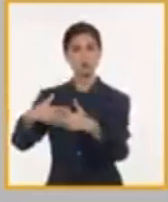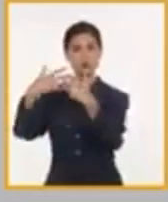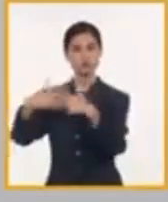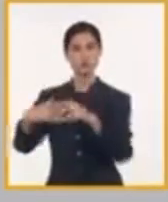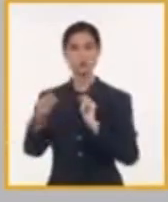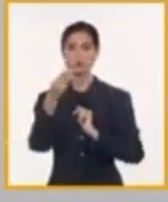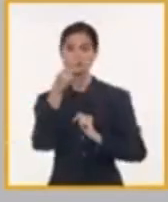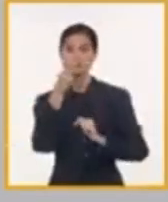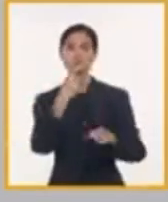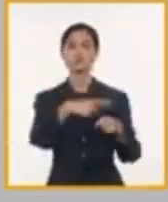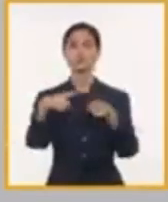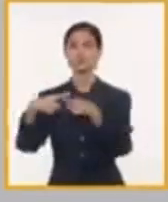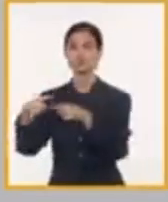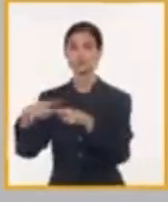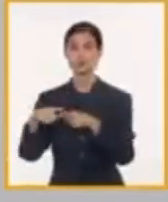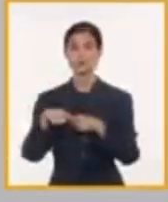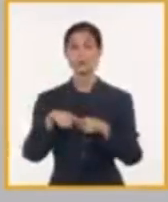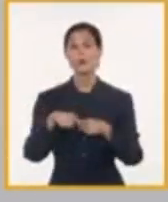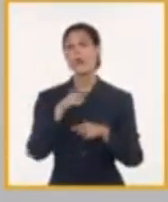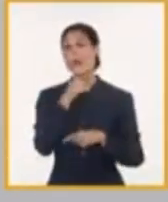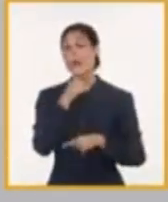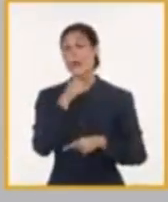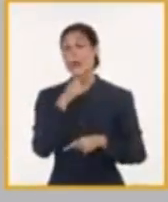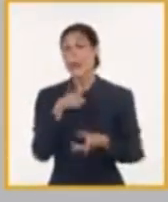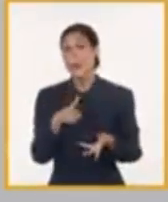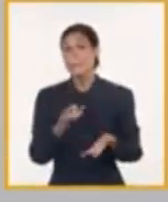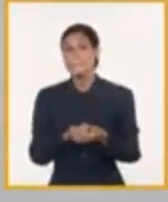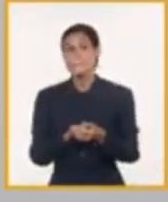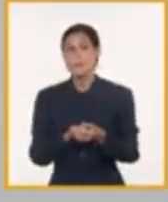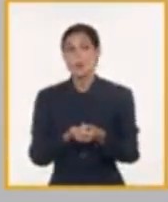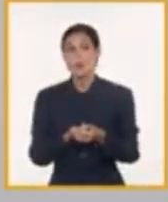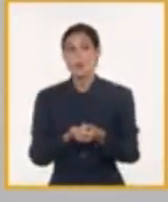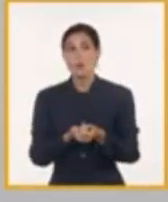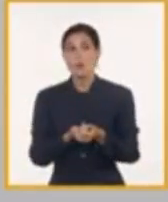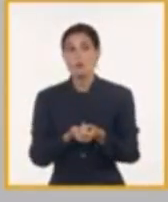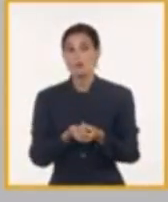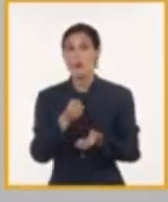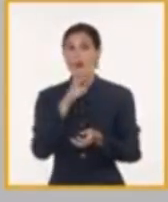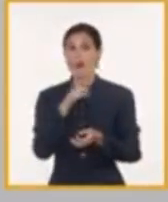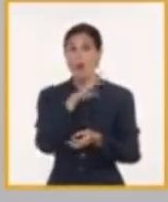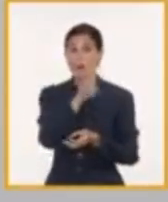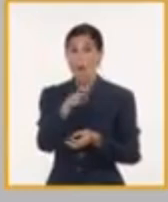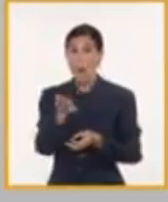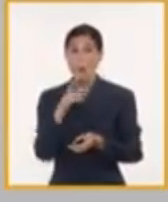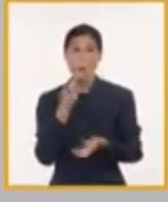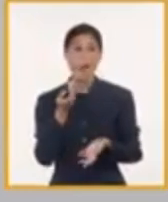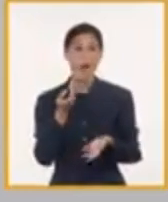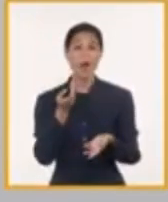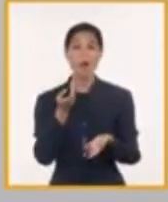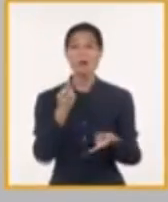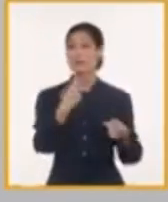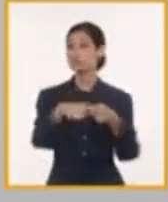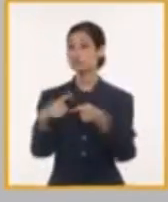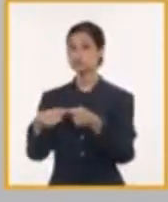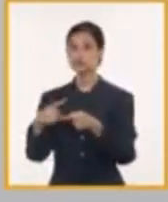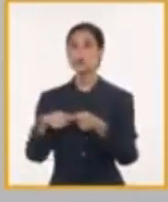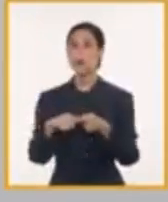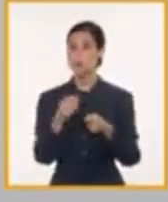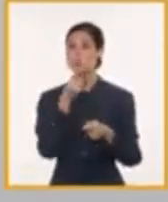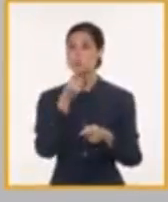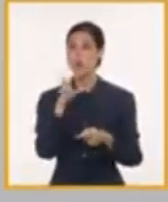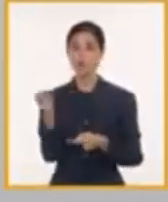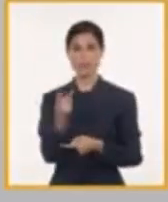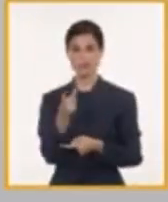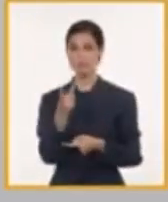Llámese a la captura, sea en la plataforma o en aguas interiores, en la acuicultura, o realizan las dos actividades.